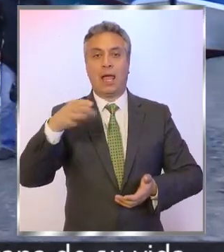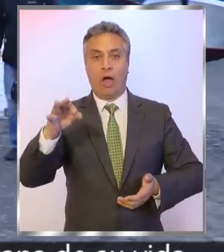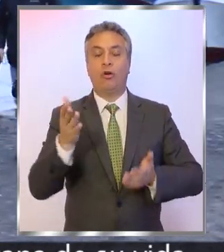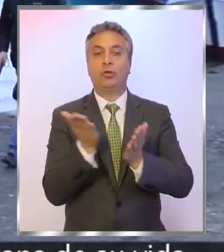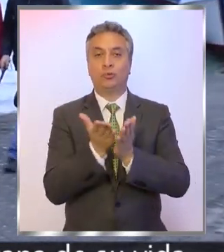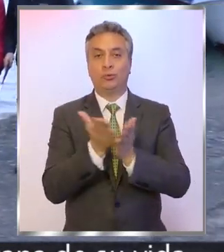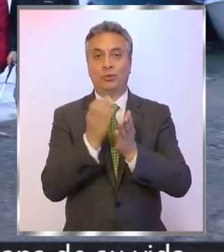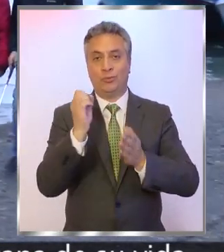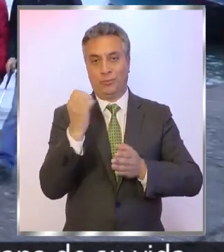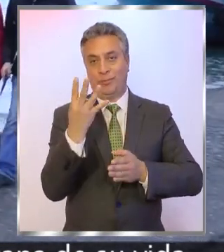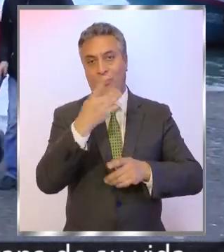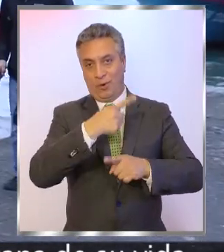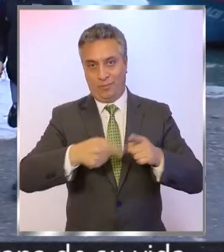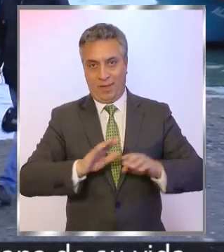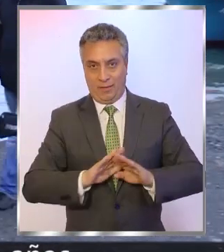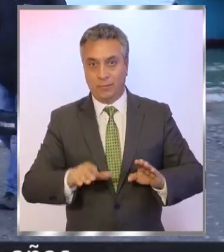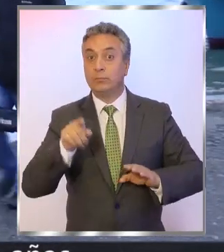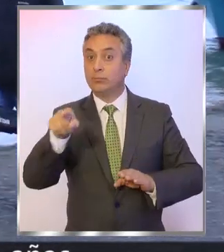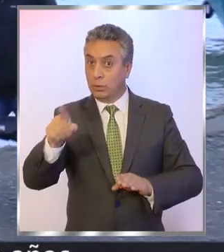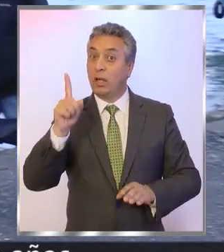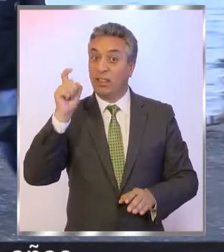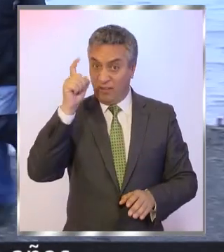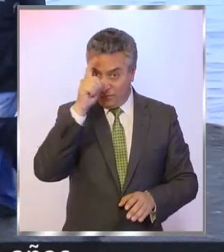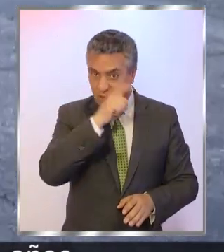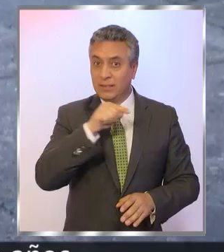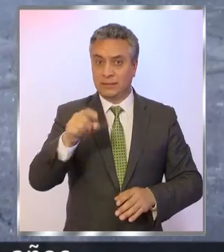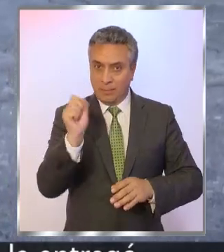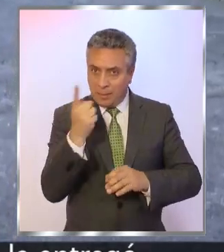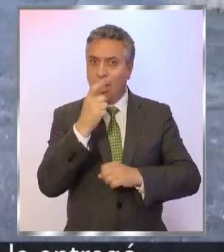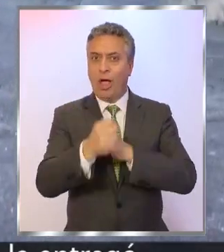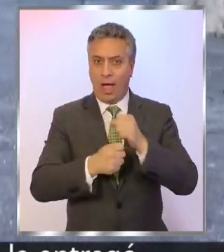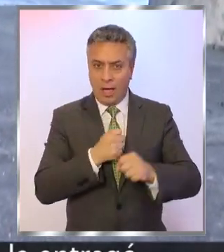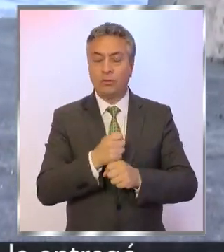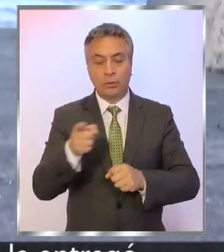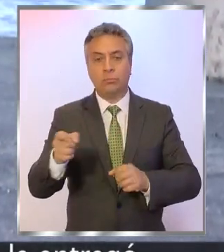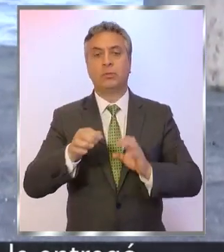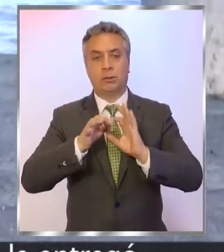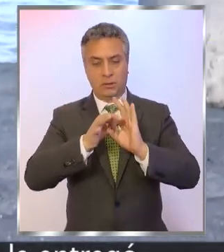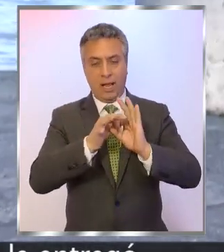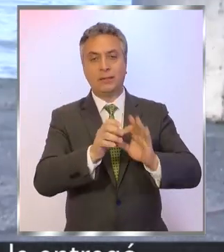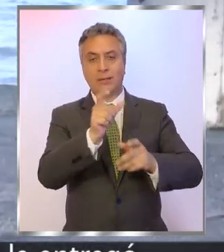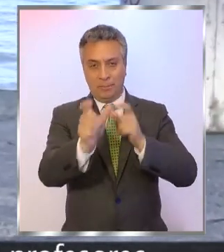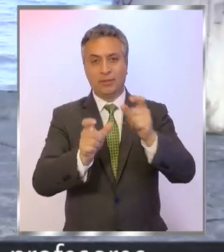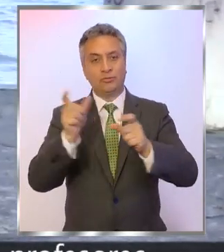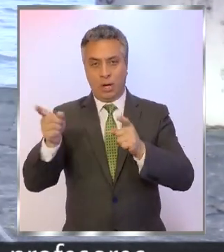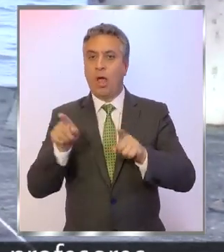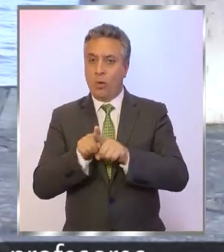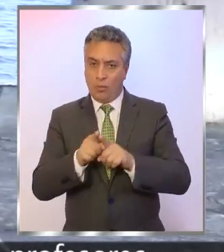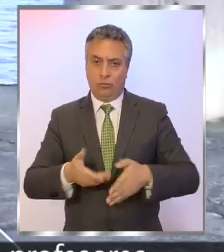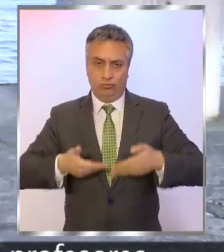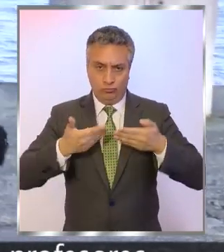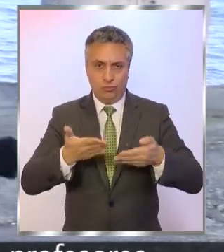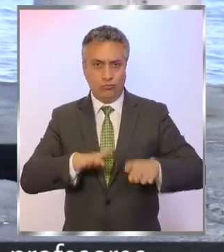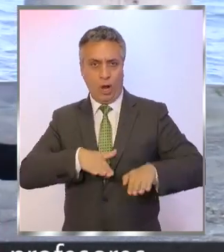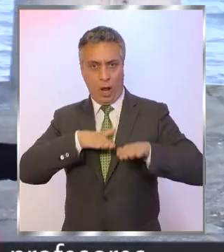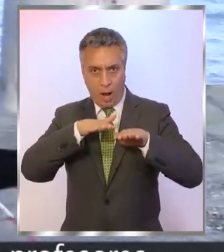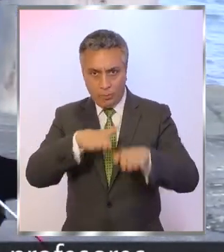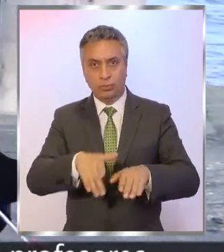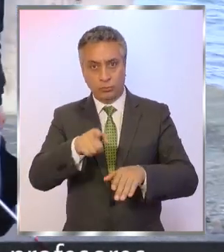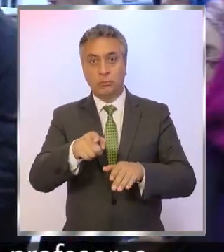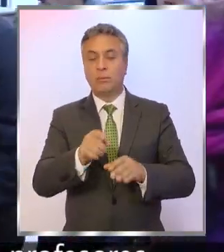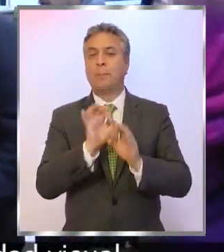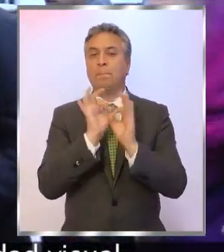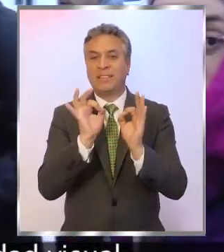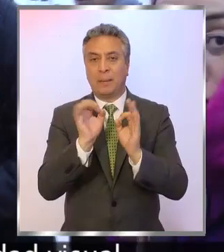cuenta que fue difícil esa etapa de su vida en la ciudad los primeros años pero Da gracias a la gente que le entregó ese apoyo especialmente a los